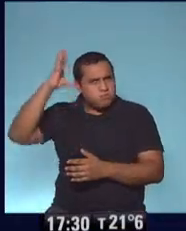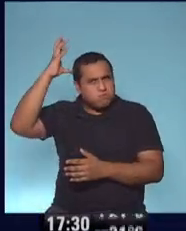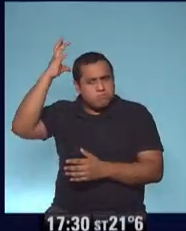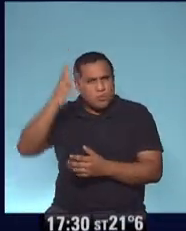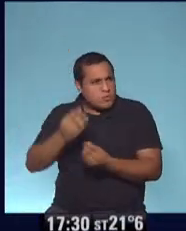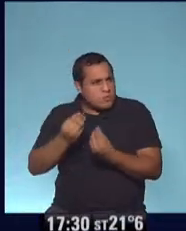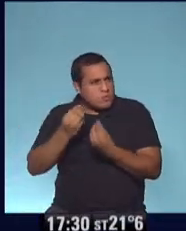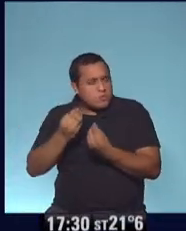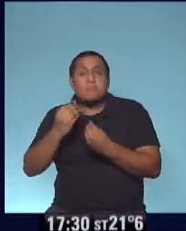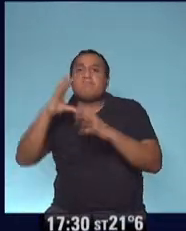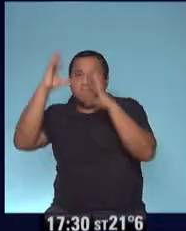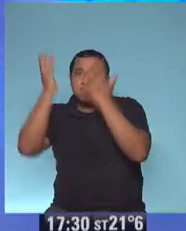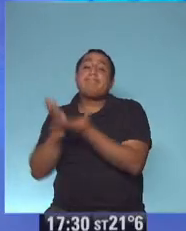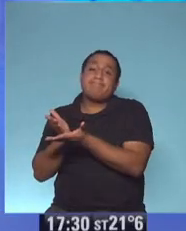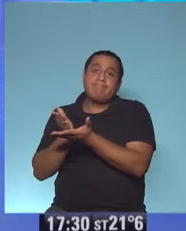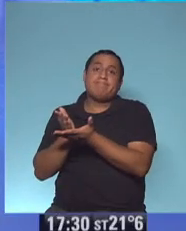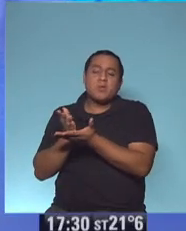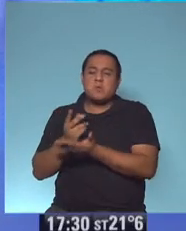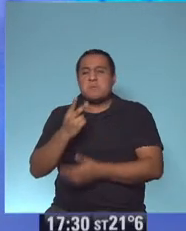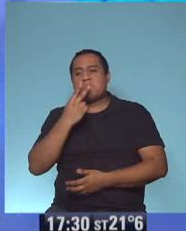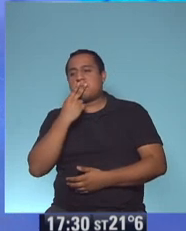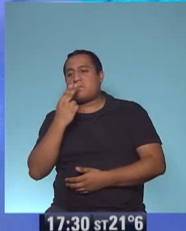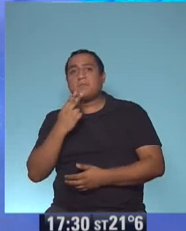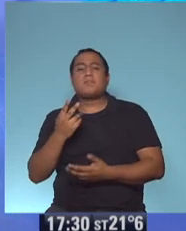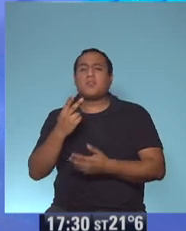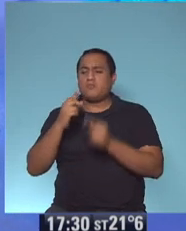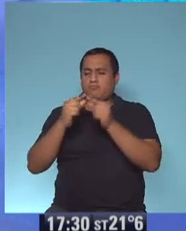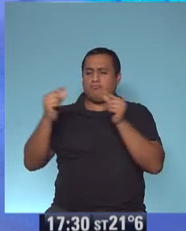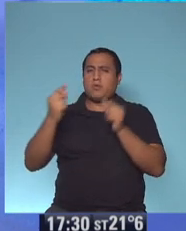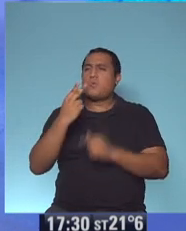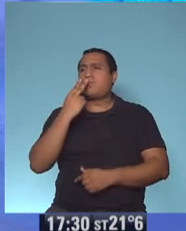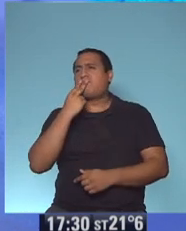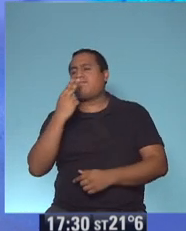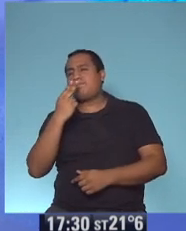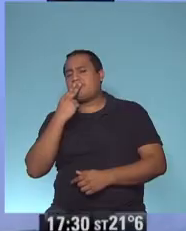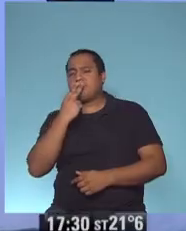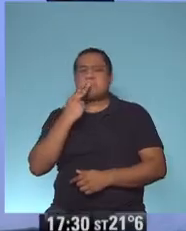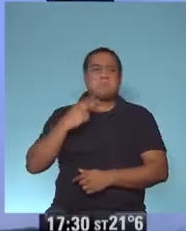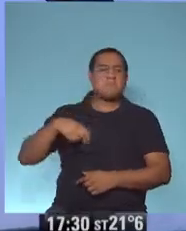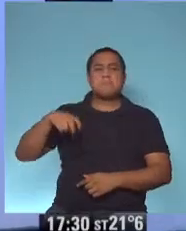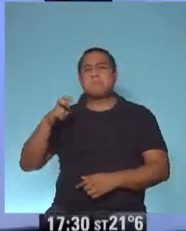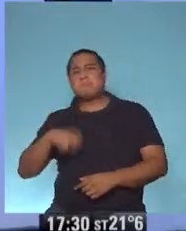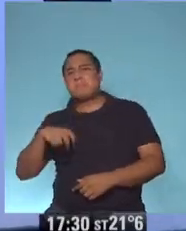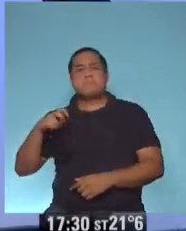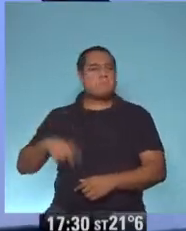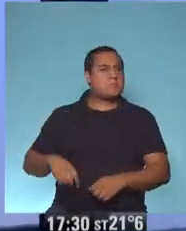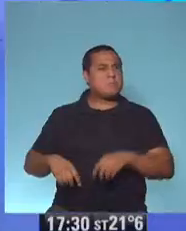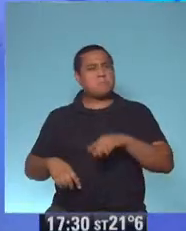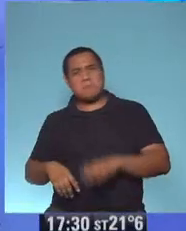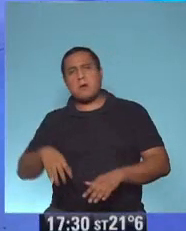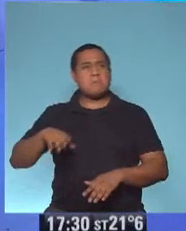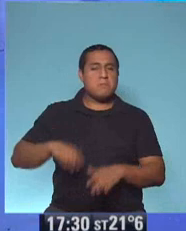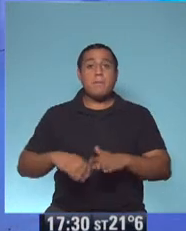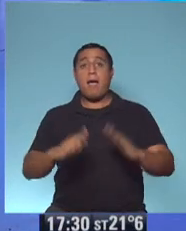qué. Un día, fumando su largo cigarro, fue caminando pesadamente hasta la casa